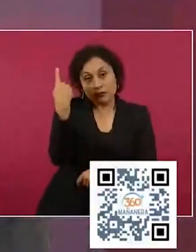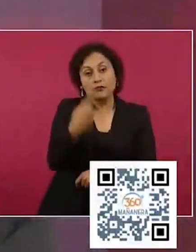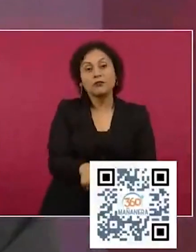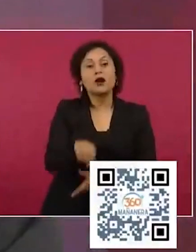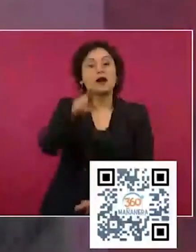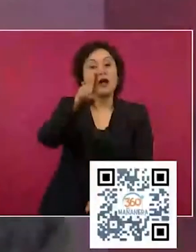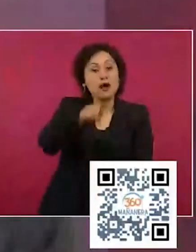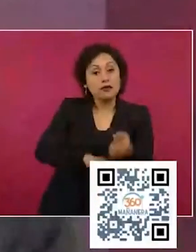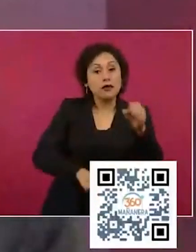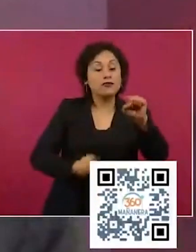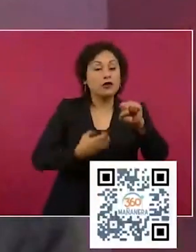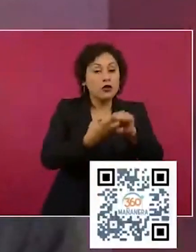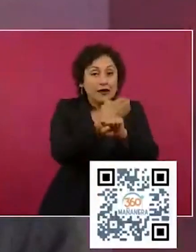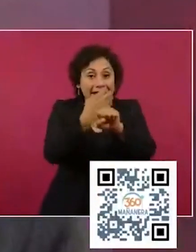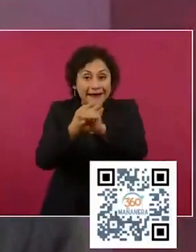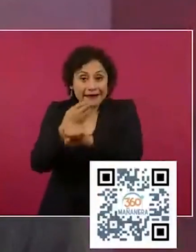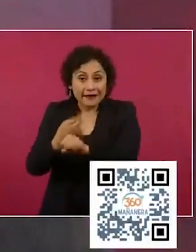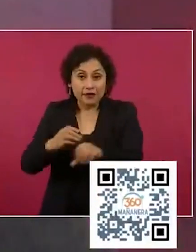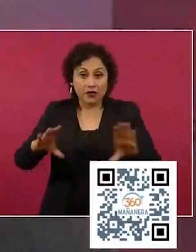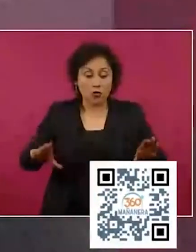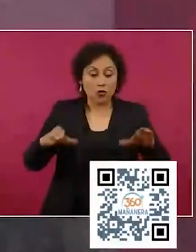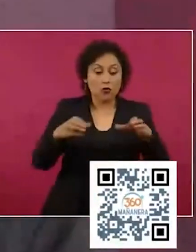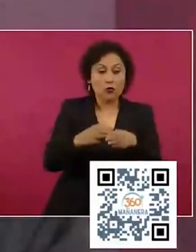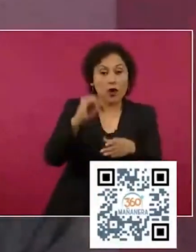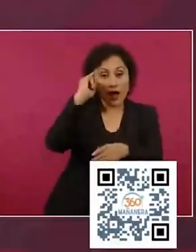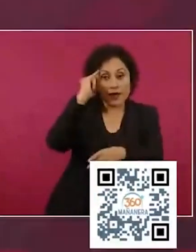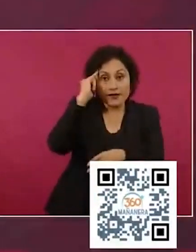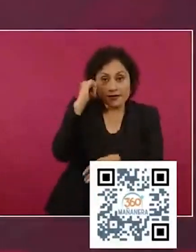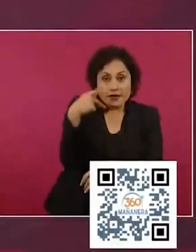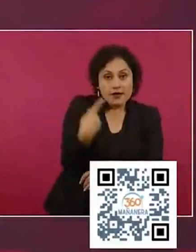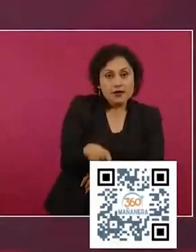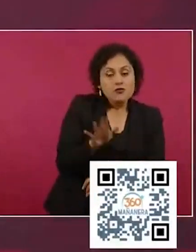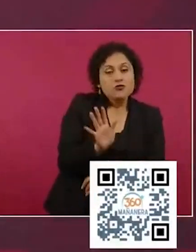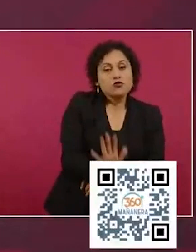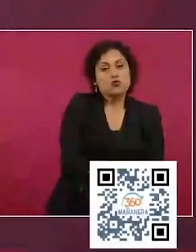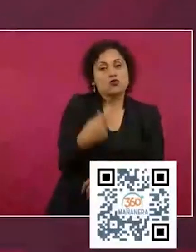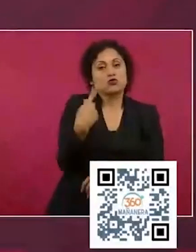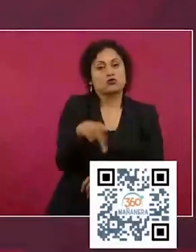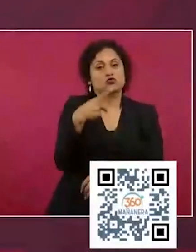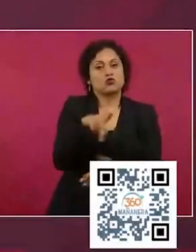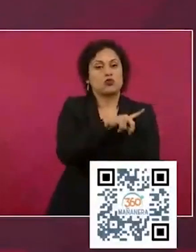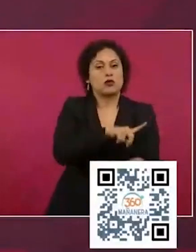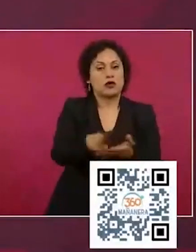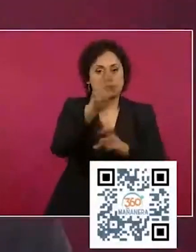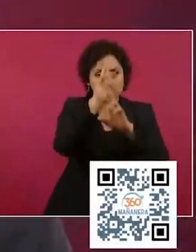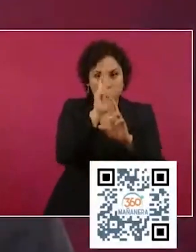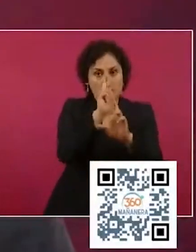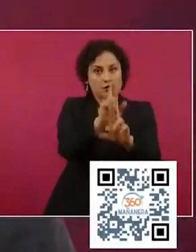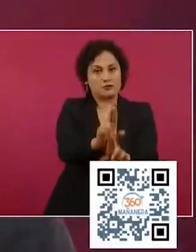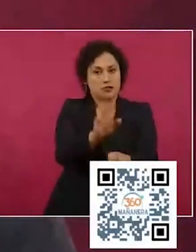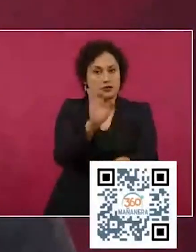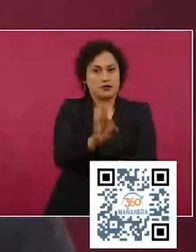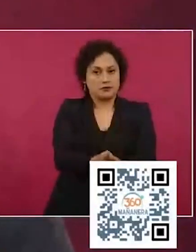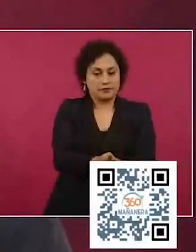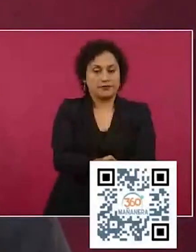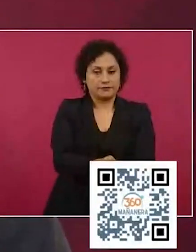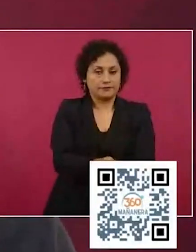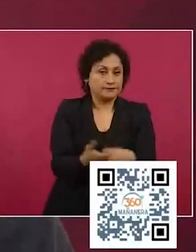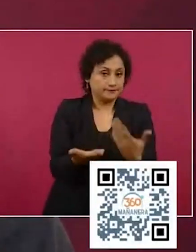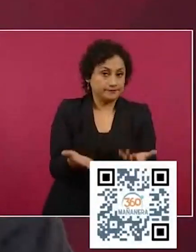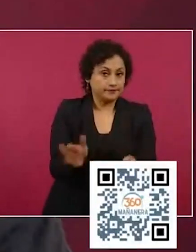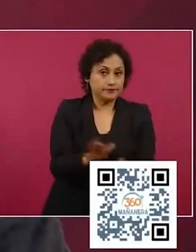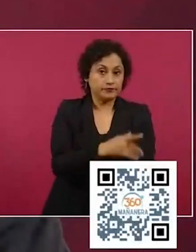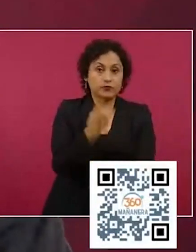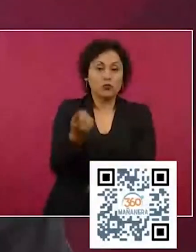indígenas de los pueblos originarios hacer respetados en su entorno esto es cuando como ya pierde el